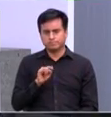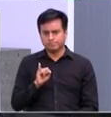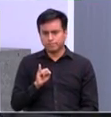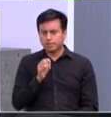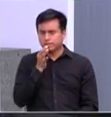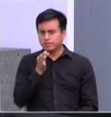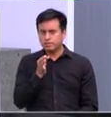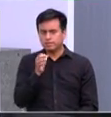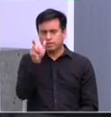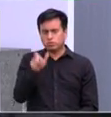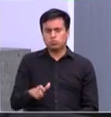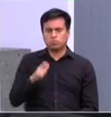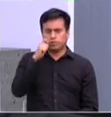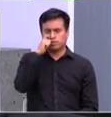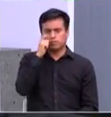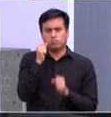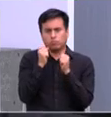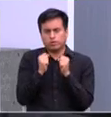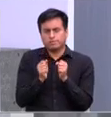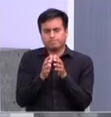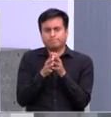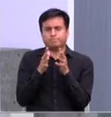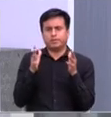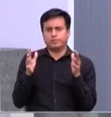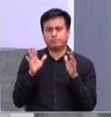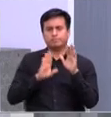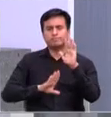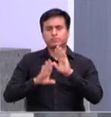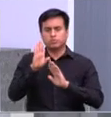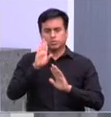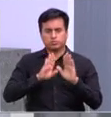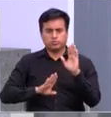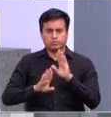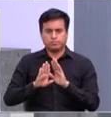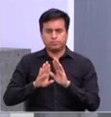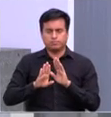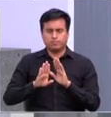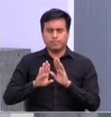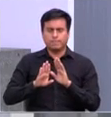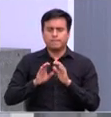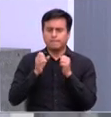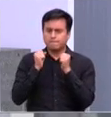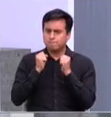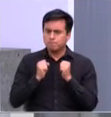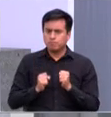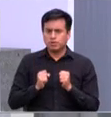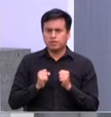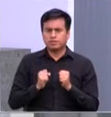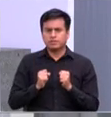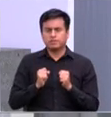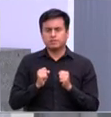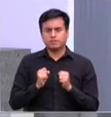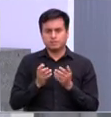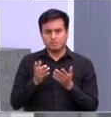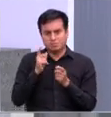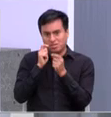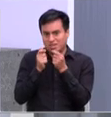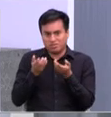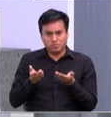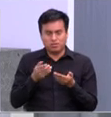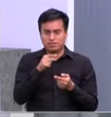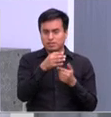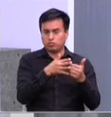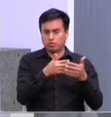ser humano puede ser el mayor protector, pues es hoy el mayor peligro para